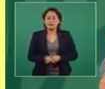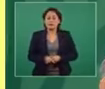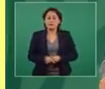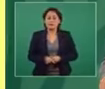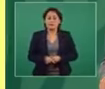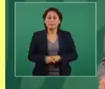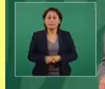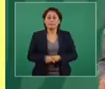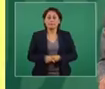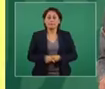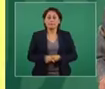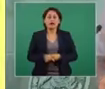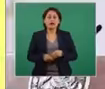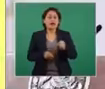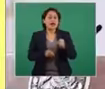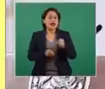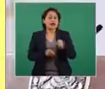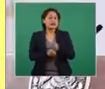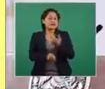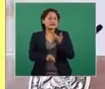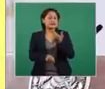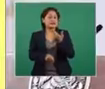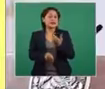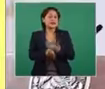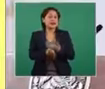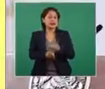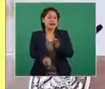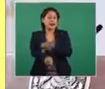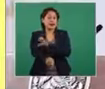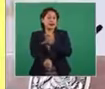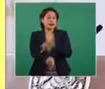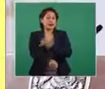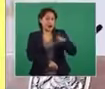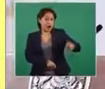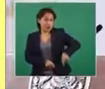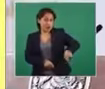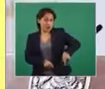a la secretaria de Energía del Gobierno de México